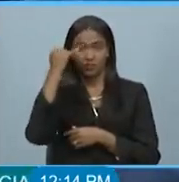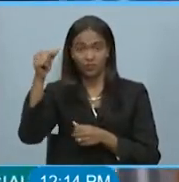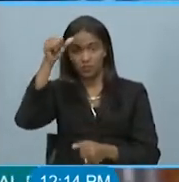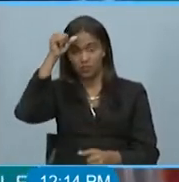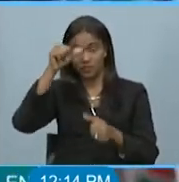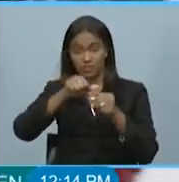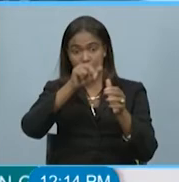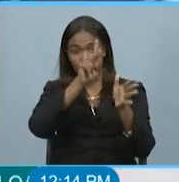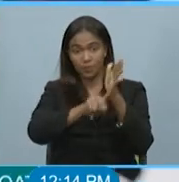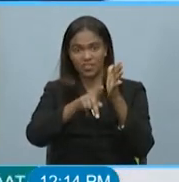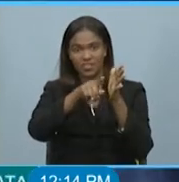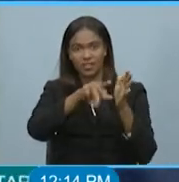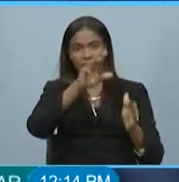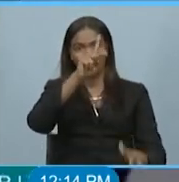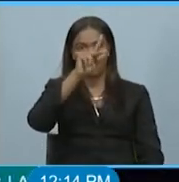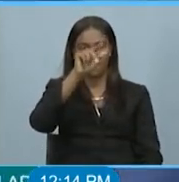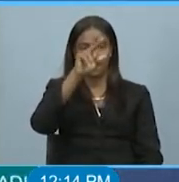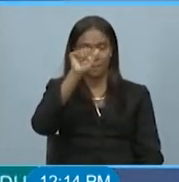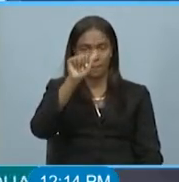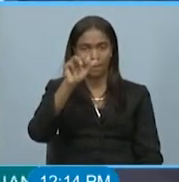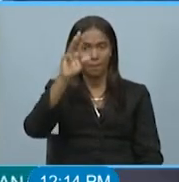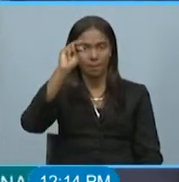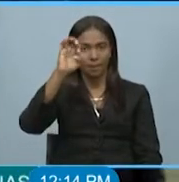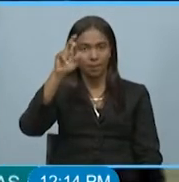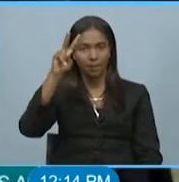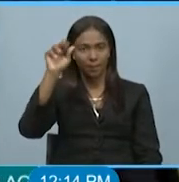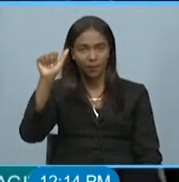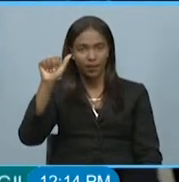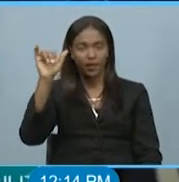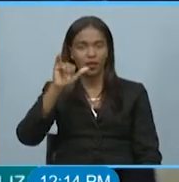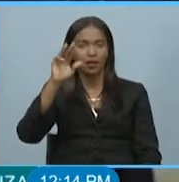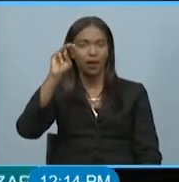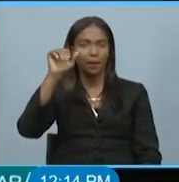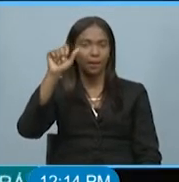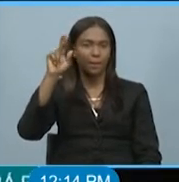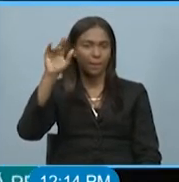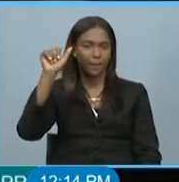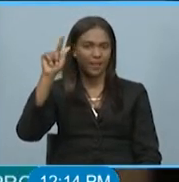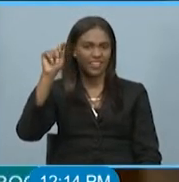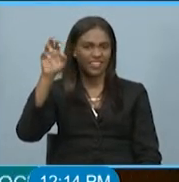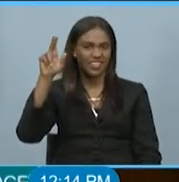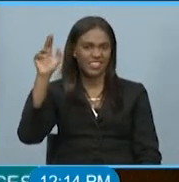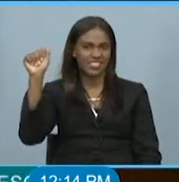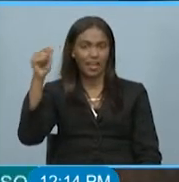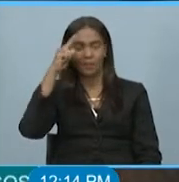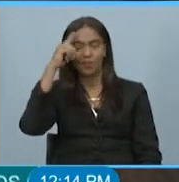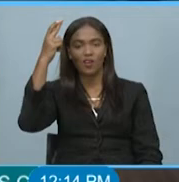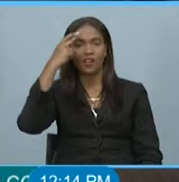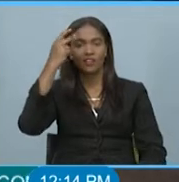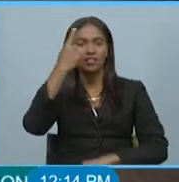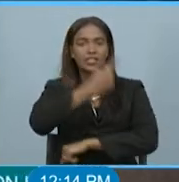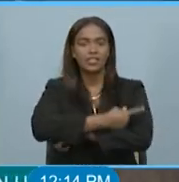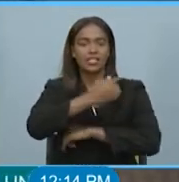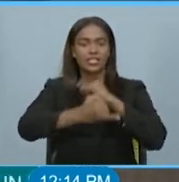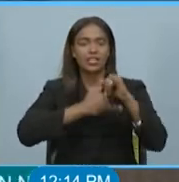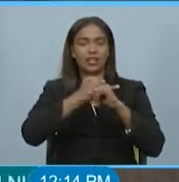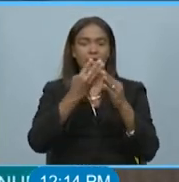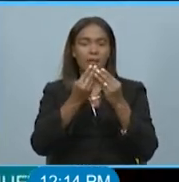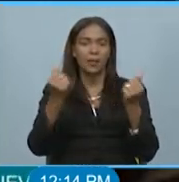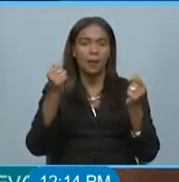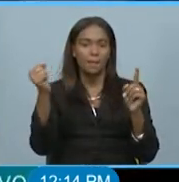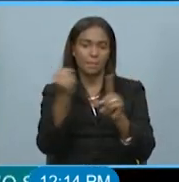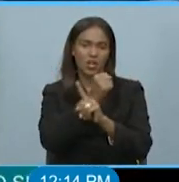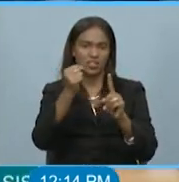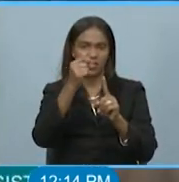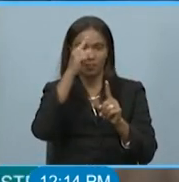el asesinato de Patria, Minerva y María Teresa Mirabal, con motivo al Día Internacional de la Eliminación de la Violencia contra la